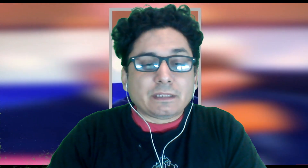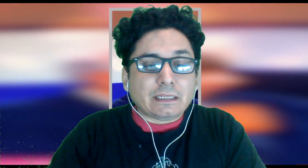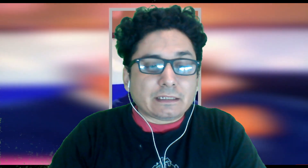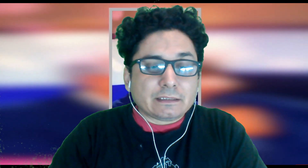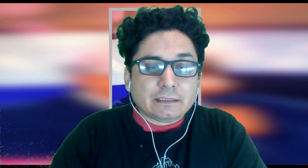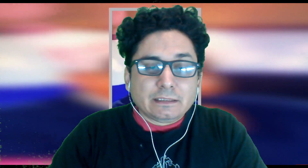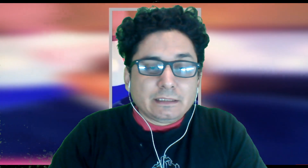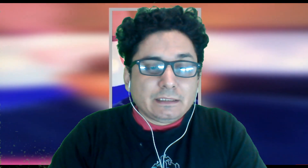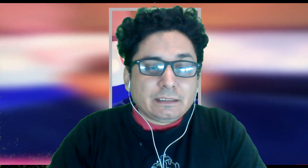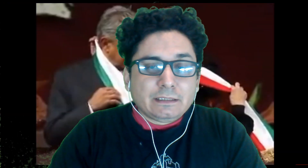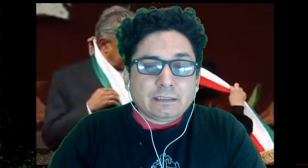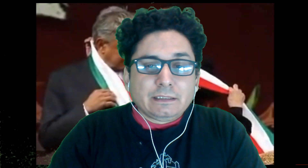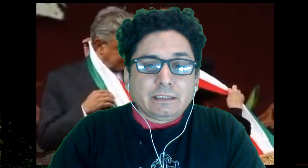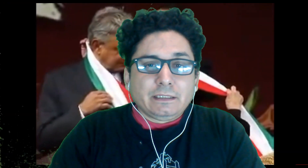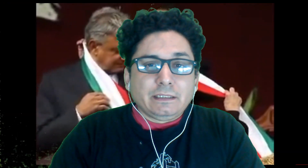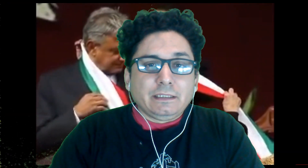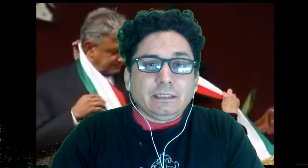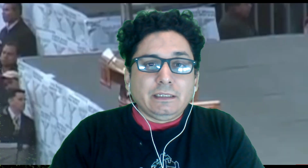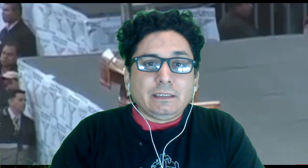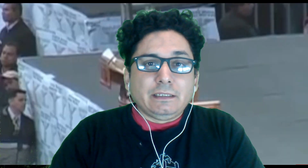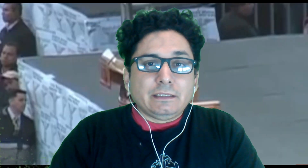para gobernar.